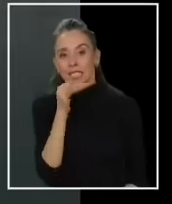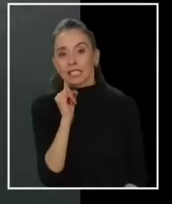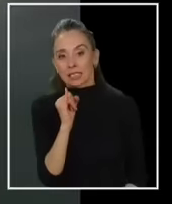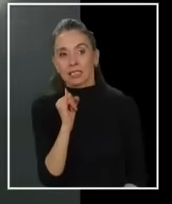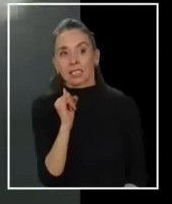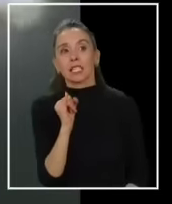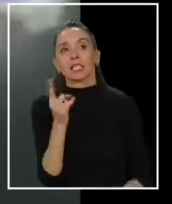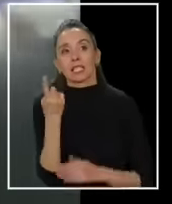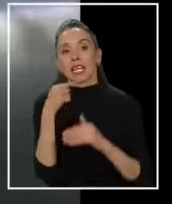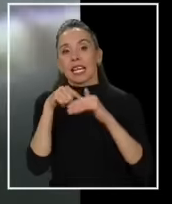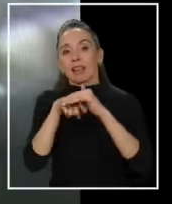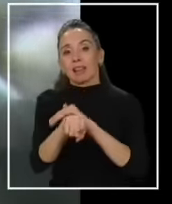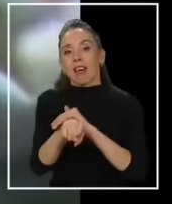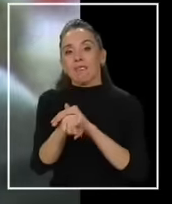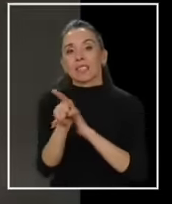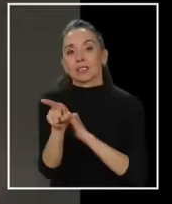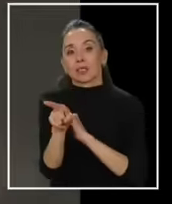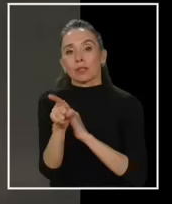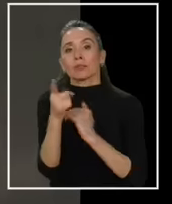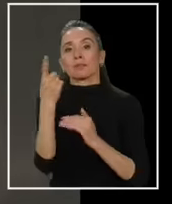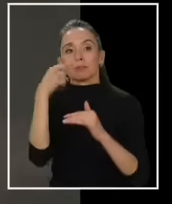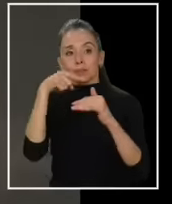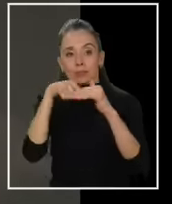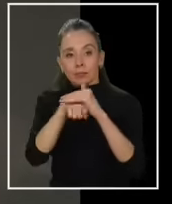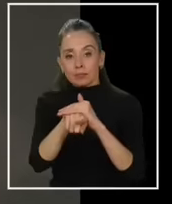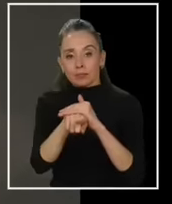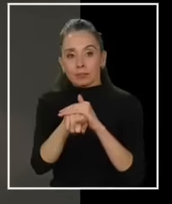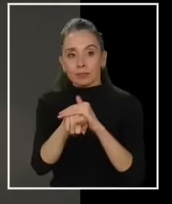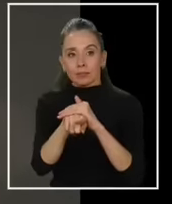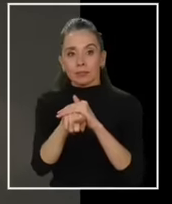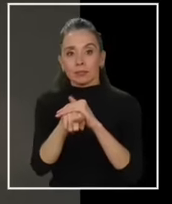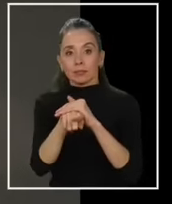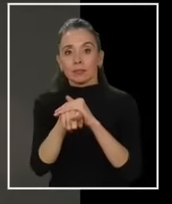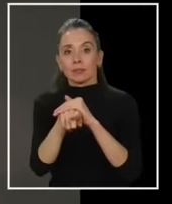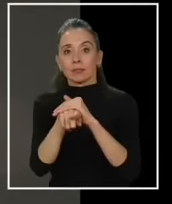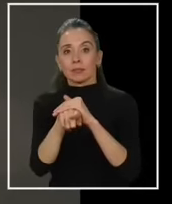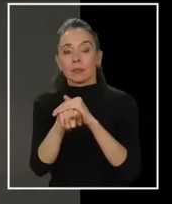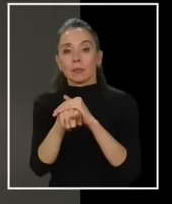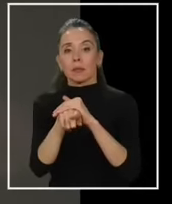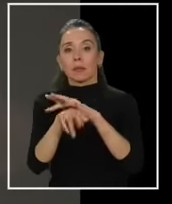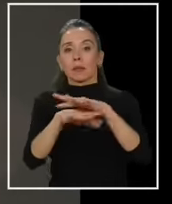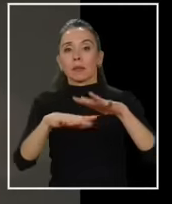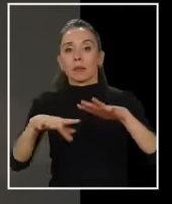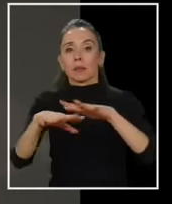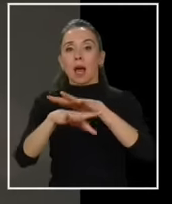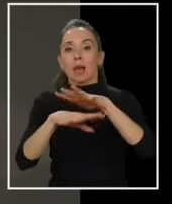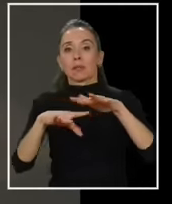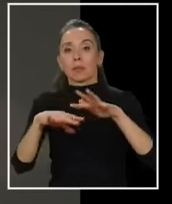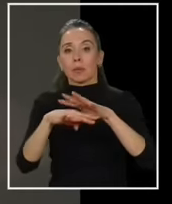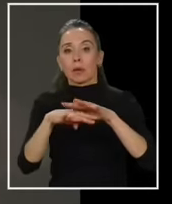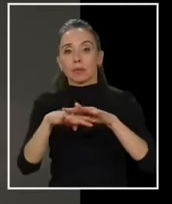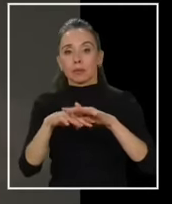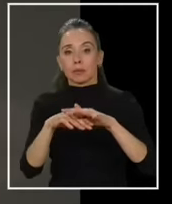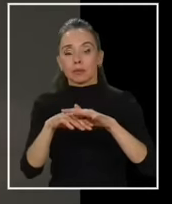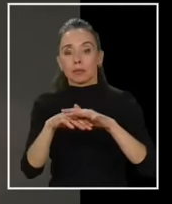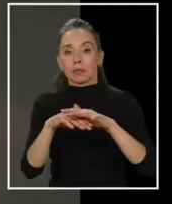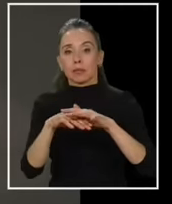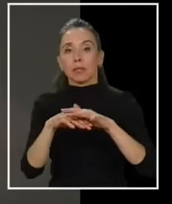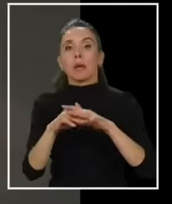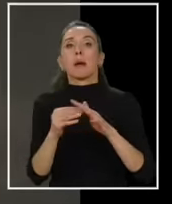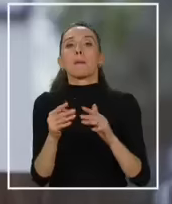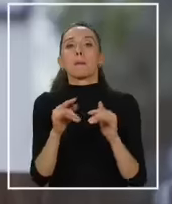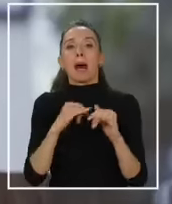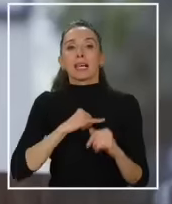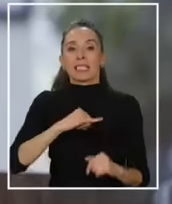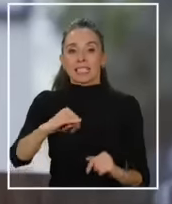hubo intervención. Intervención de, y manipulación. Y eso para mantener